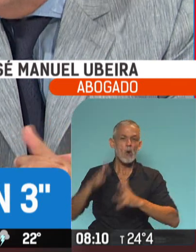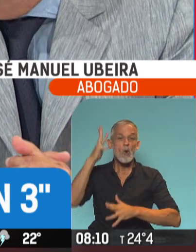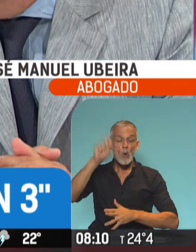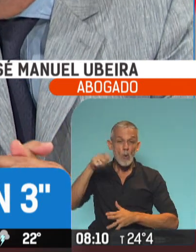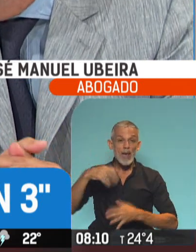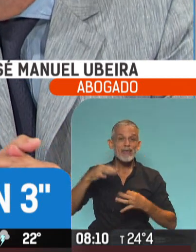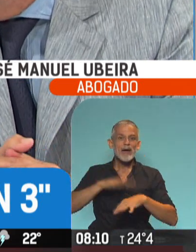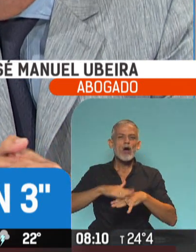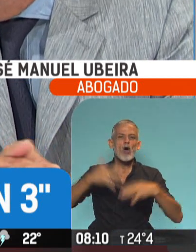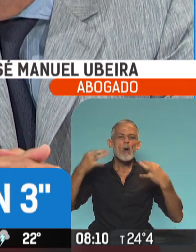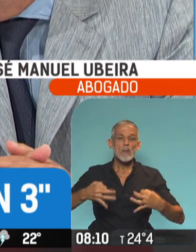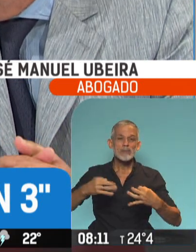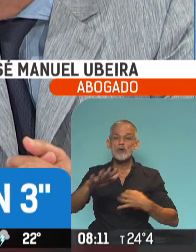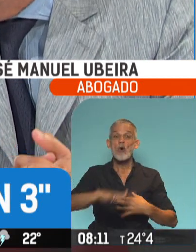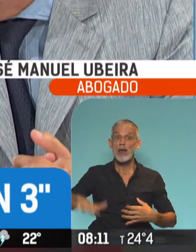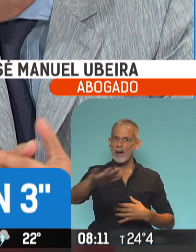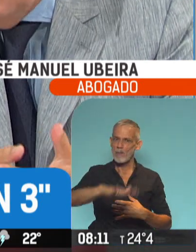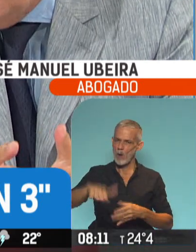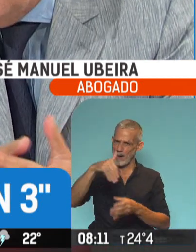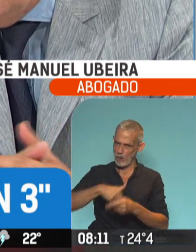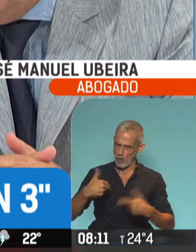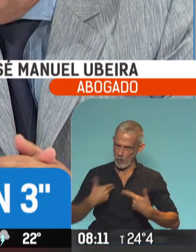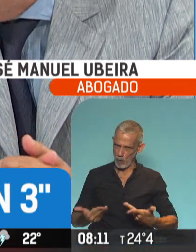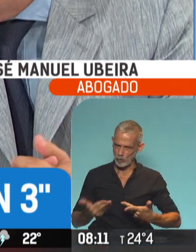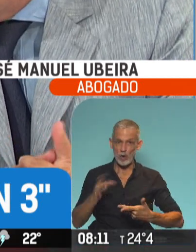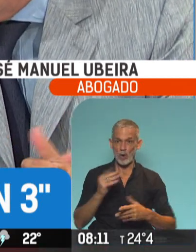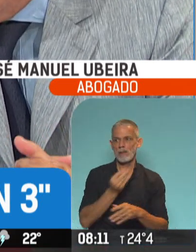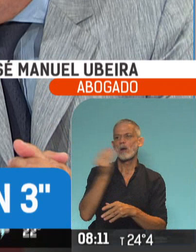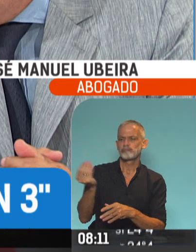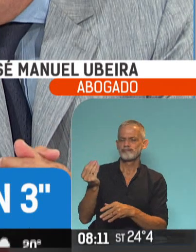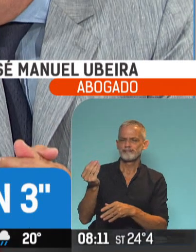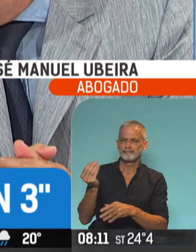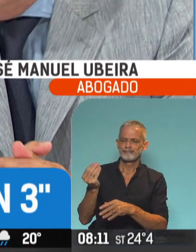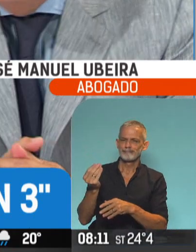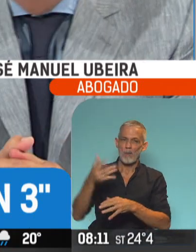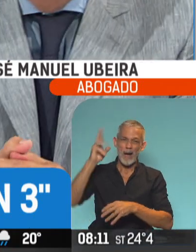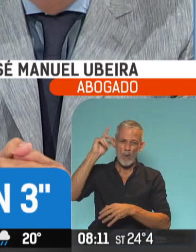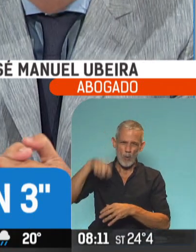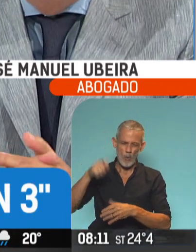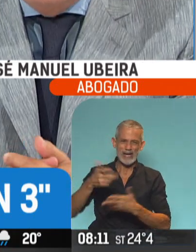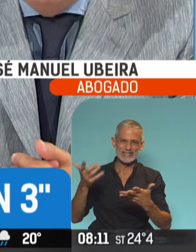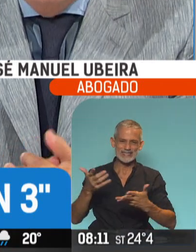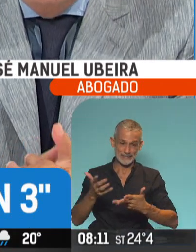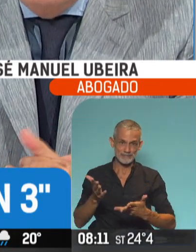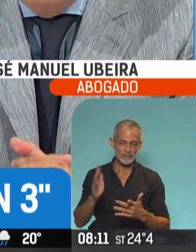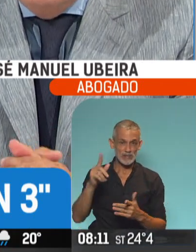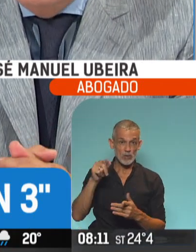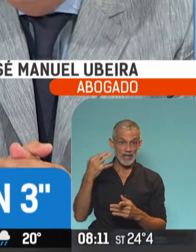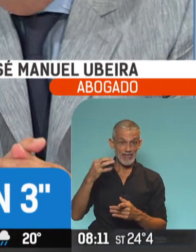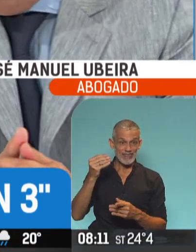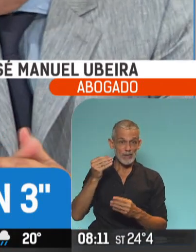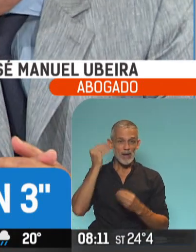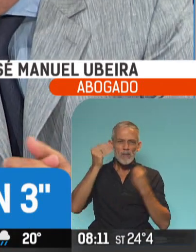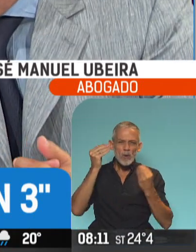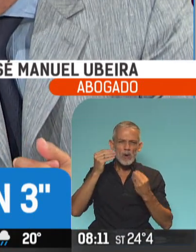un compromiso severo con el pueblo que lo vota, que lo pone en ese cargo. Entonces, es mucho más preocupado de